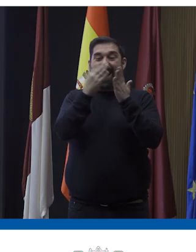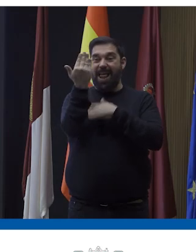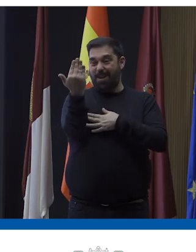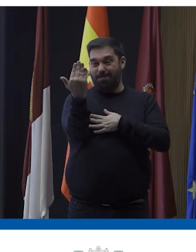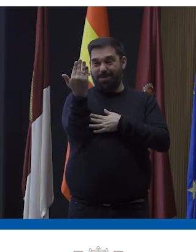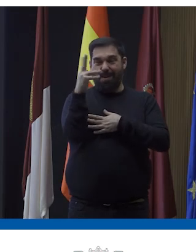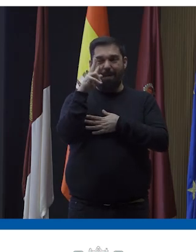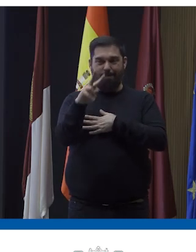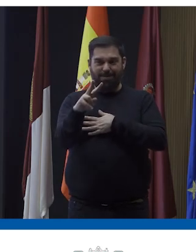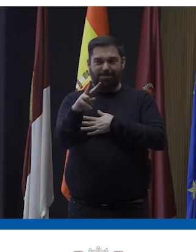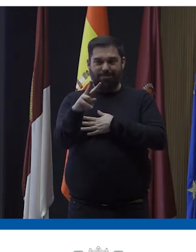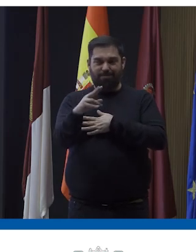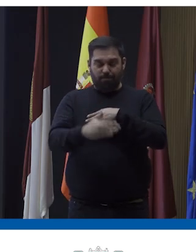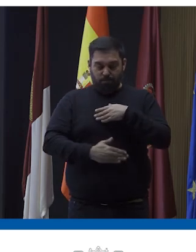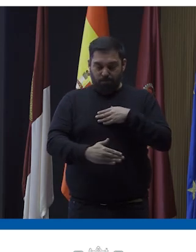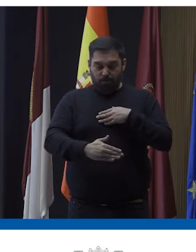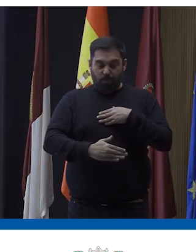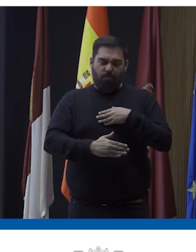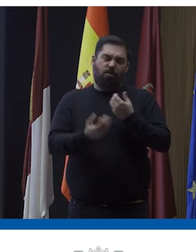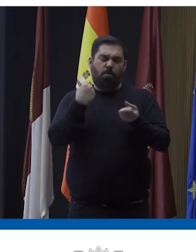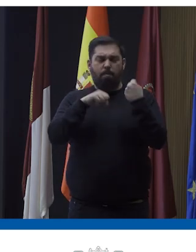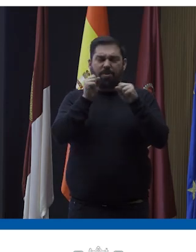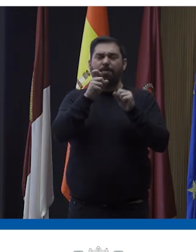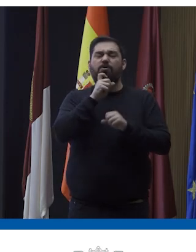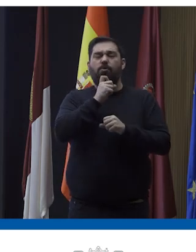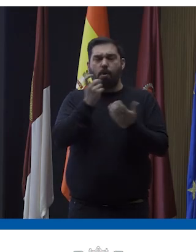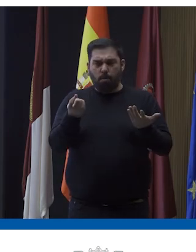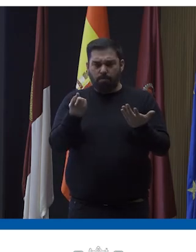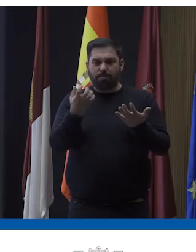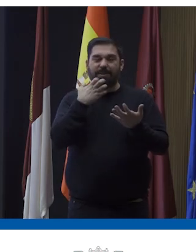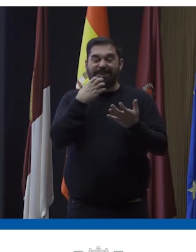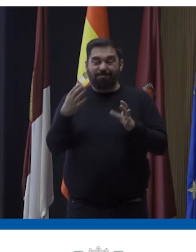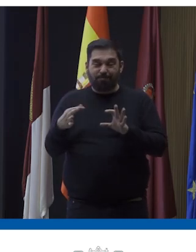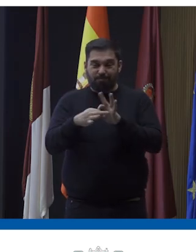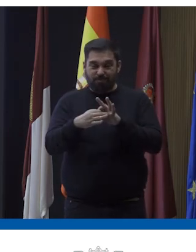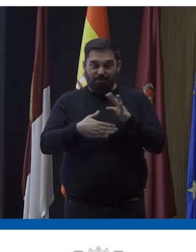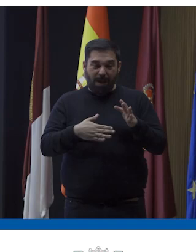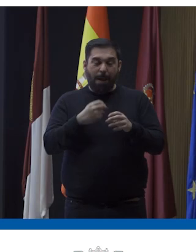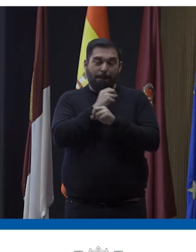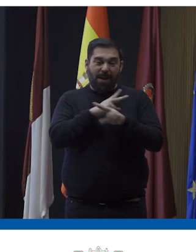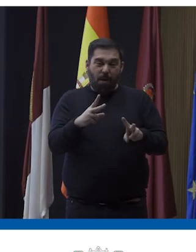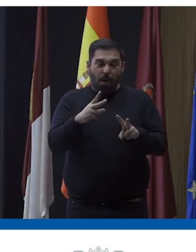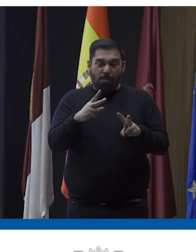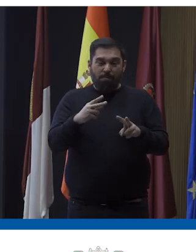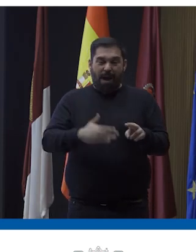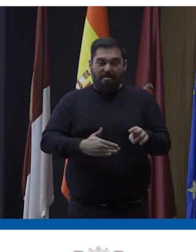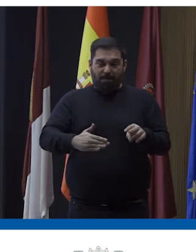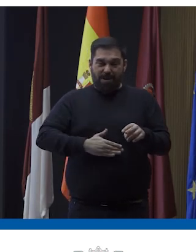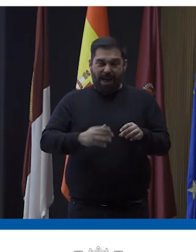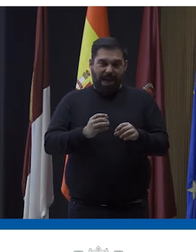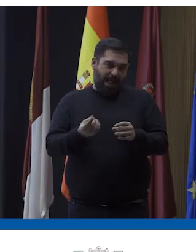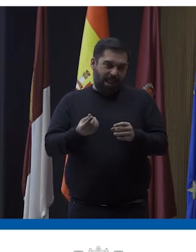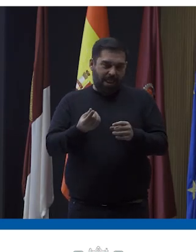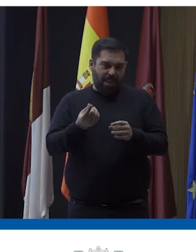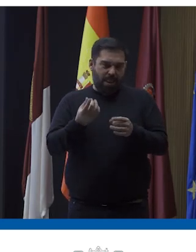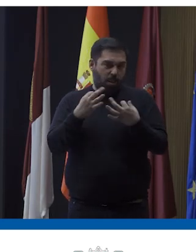abdomen, Si el abdomen se abomba a la vez que yo hago el abdominal, los peores son los abdominales clásicos. Por